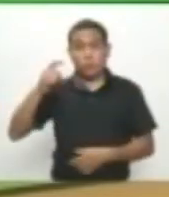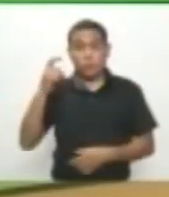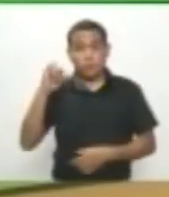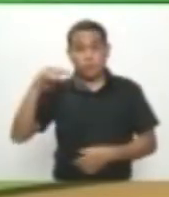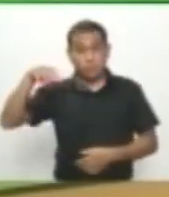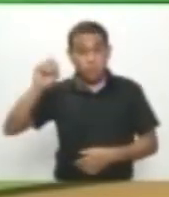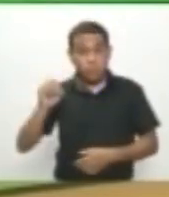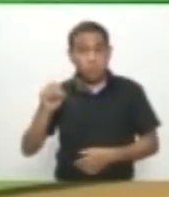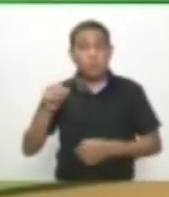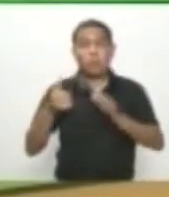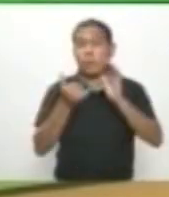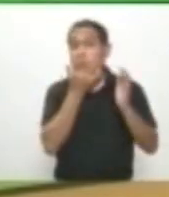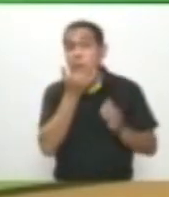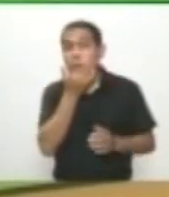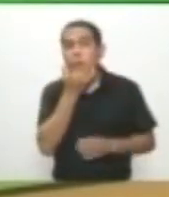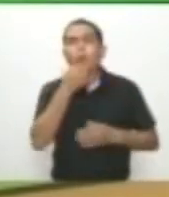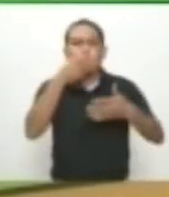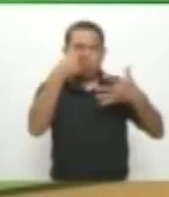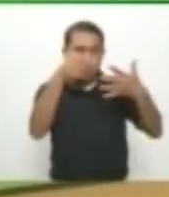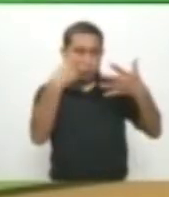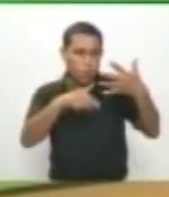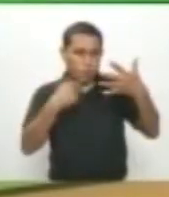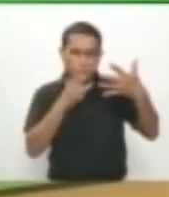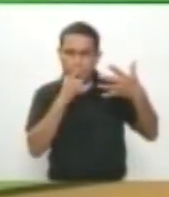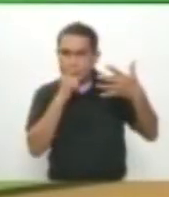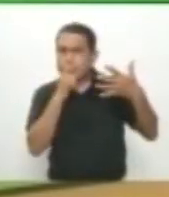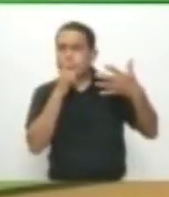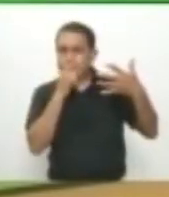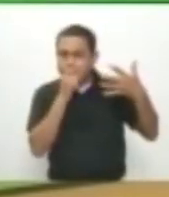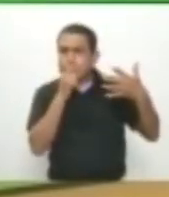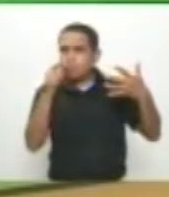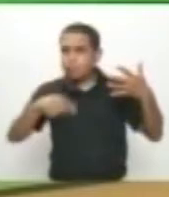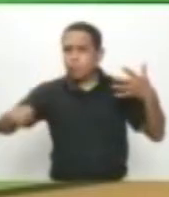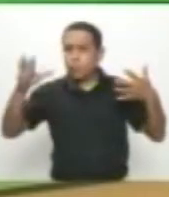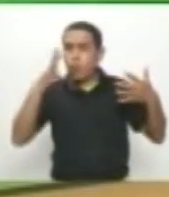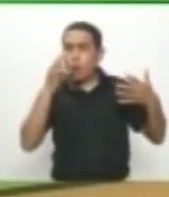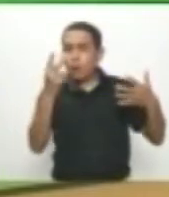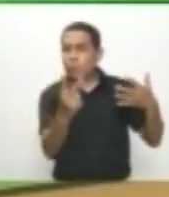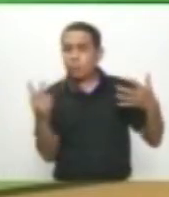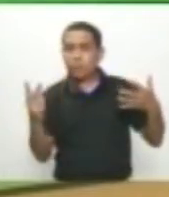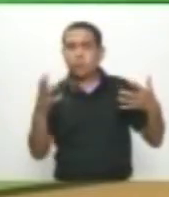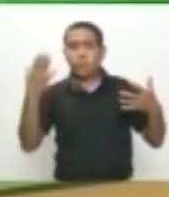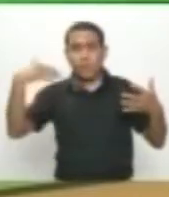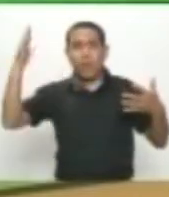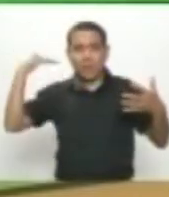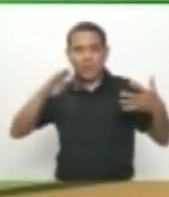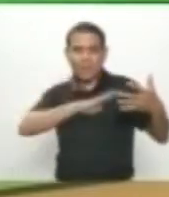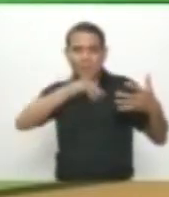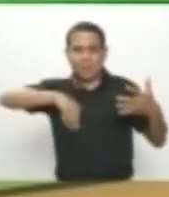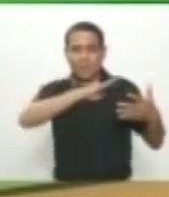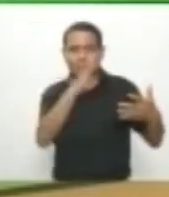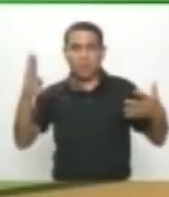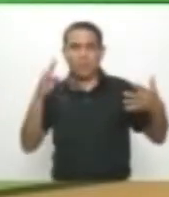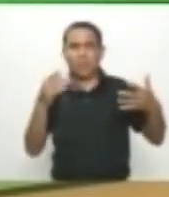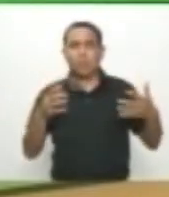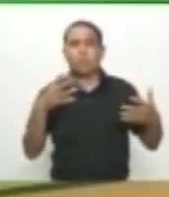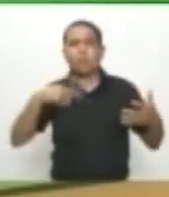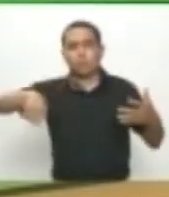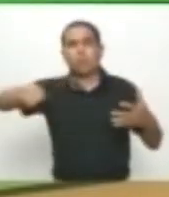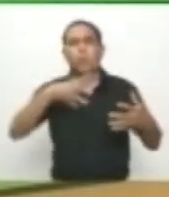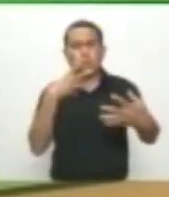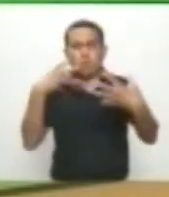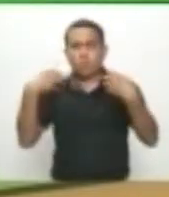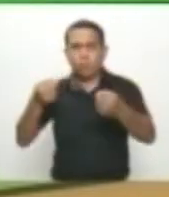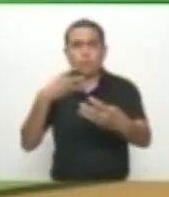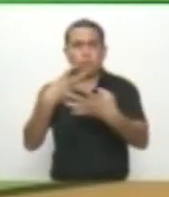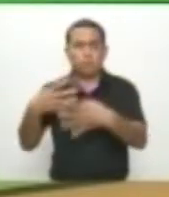por punto las circunstancias que rodean las órdenes de captura contra los exalcaldes Bernardo Hoyos y Guillermo Honisberg. Asegura que todo se